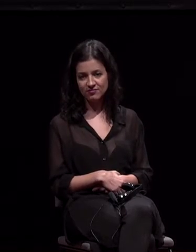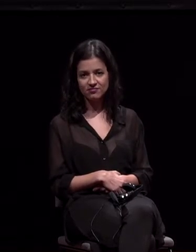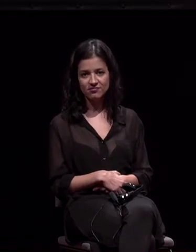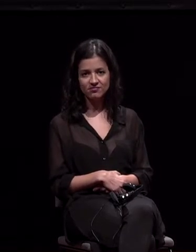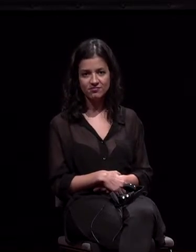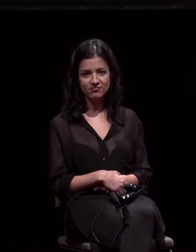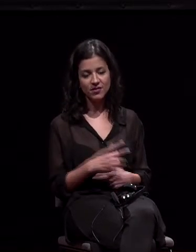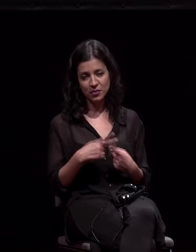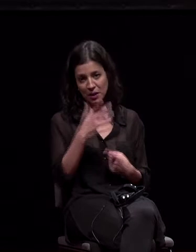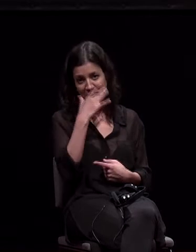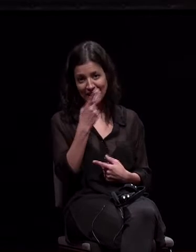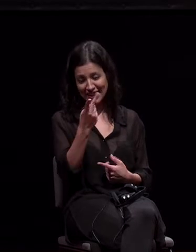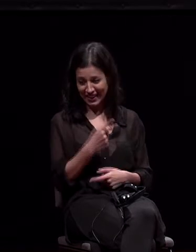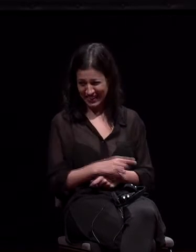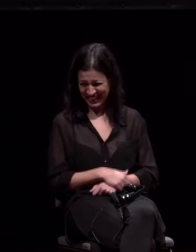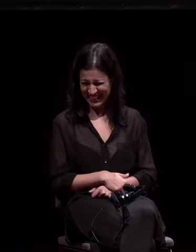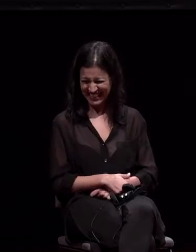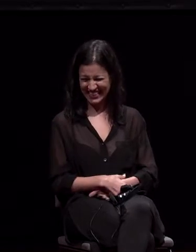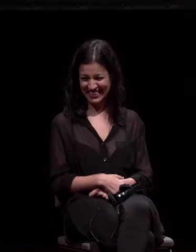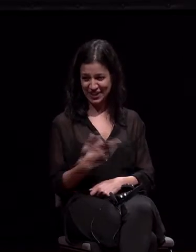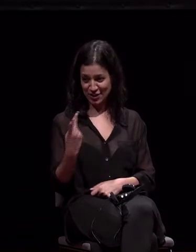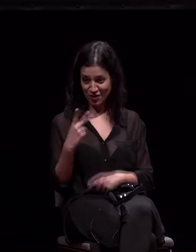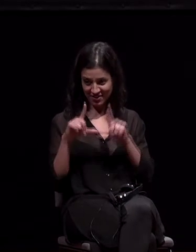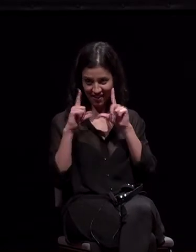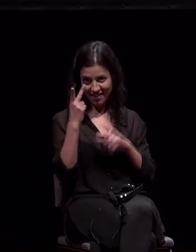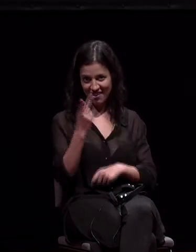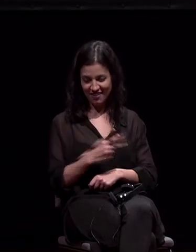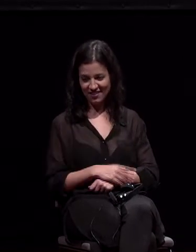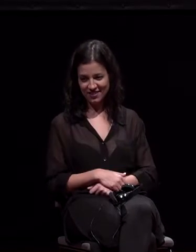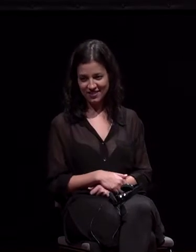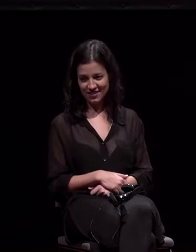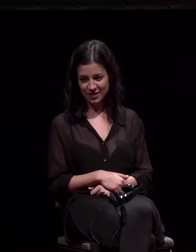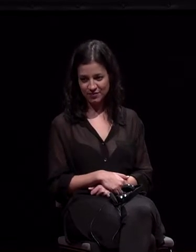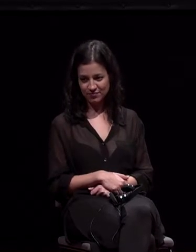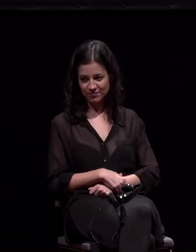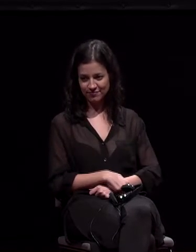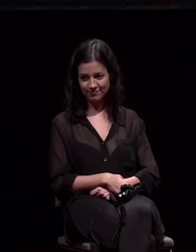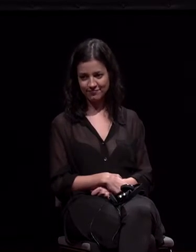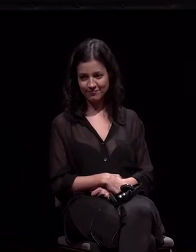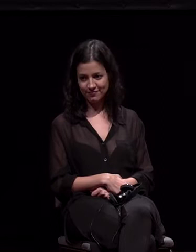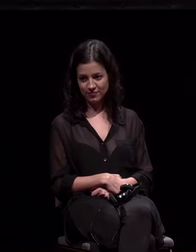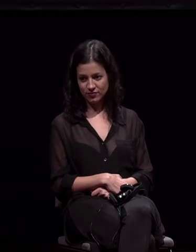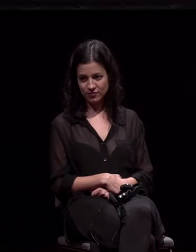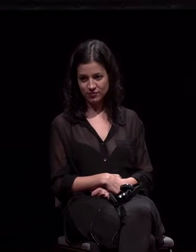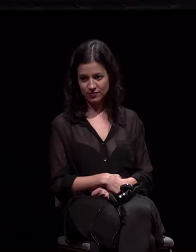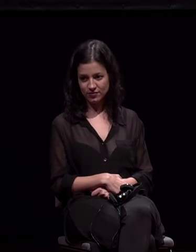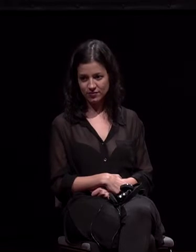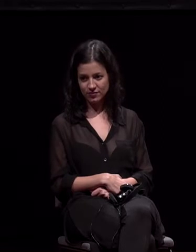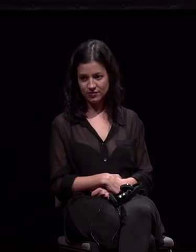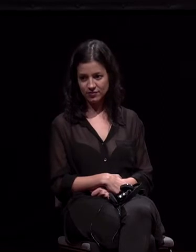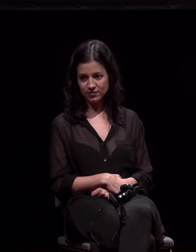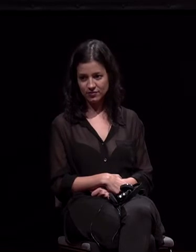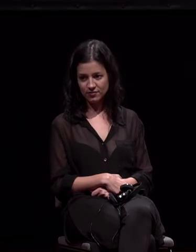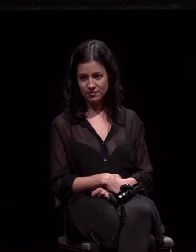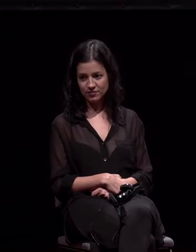Se eu entendi bem a questão, a pergunta é, como você entenderia a introdução de